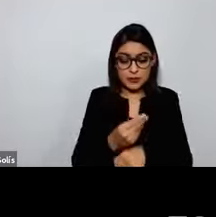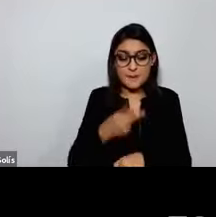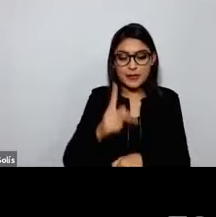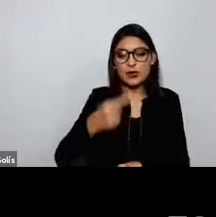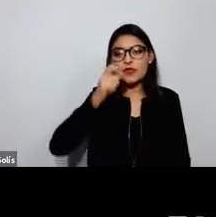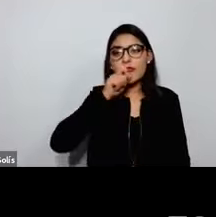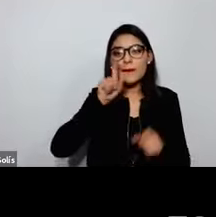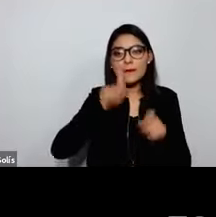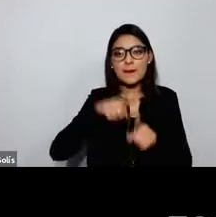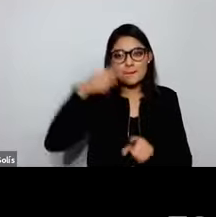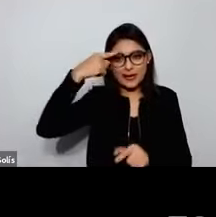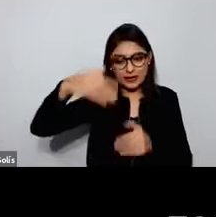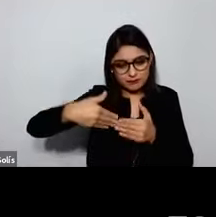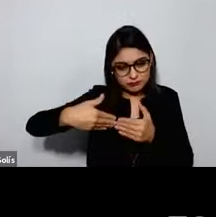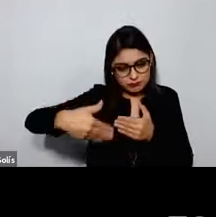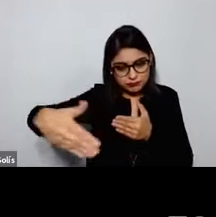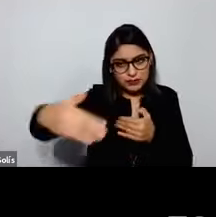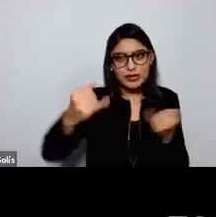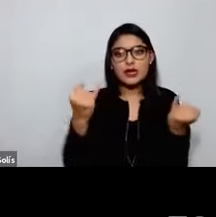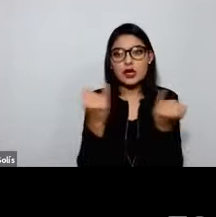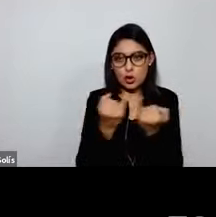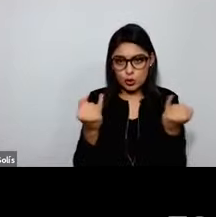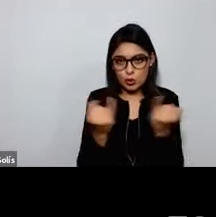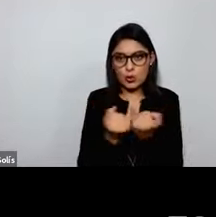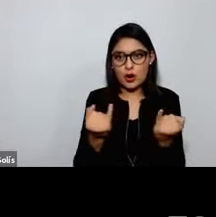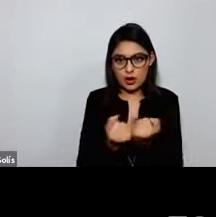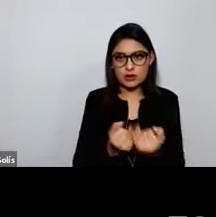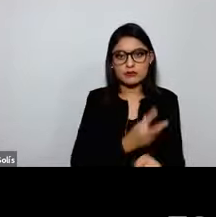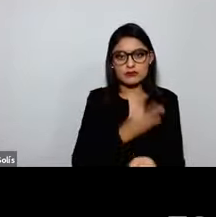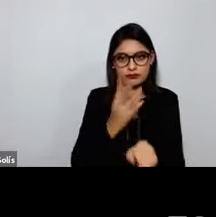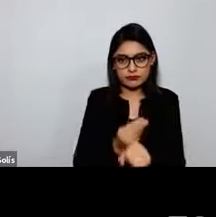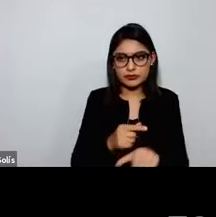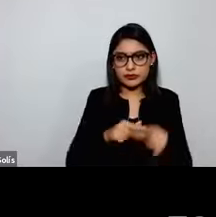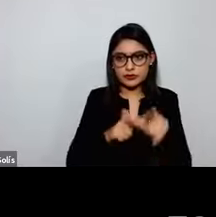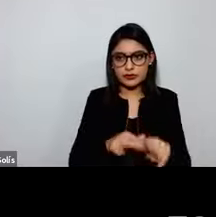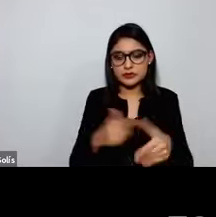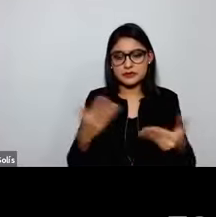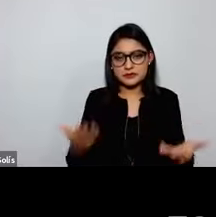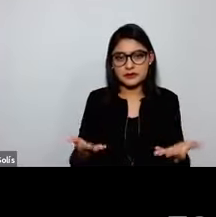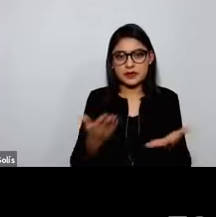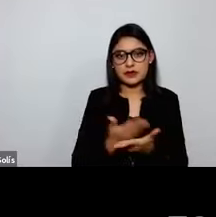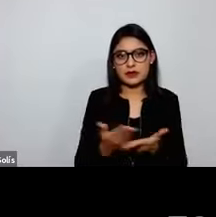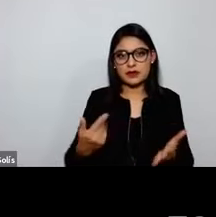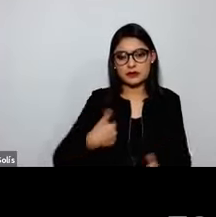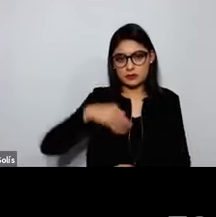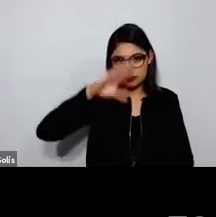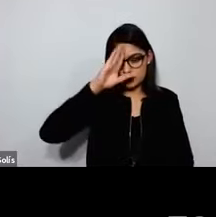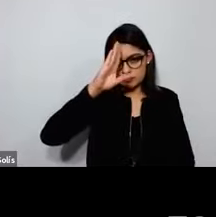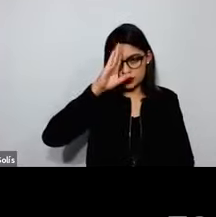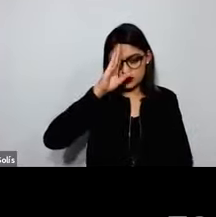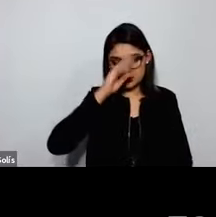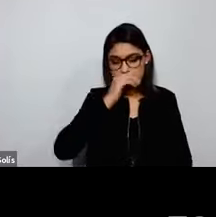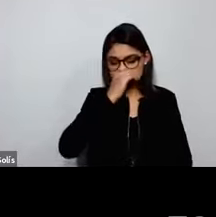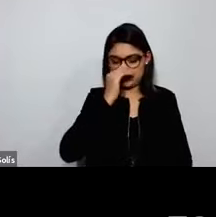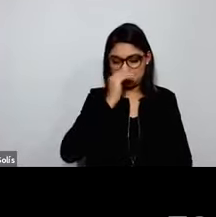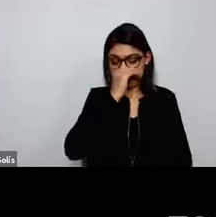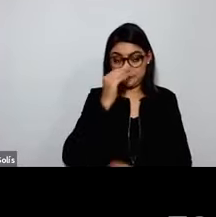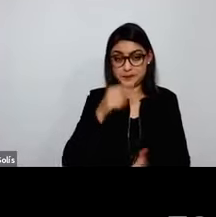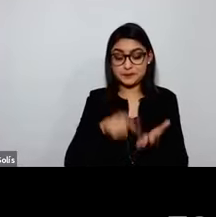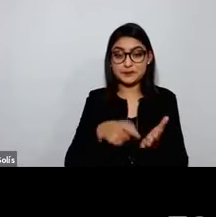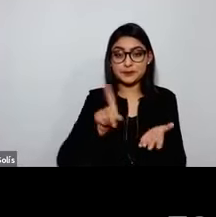esfuerzo, ese anhelo de largo alcance precisamente para ello. Entonces, de entrada, sabemos que este